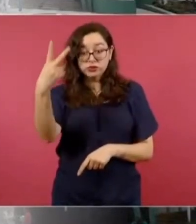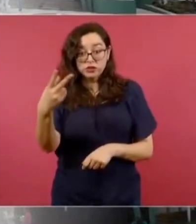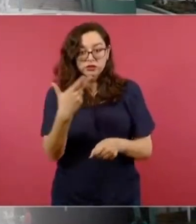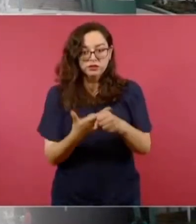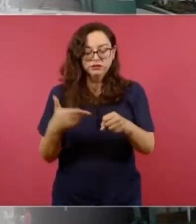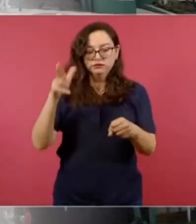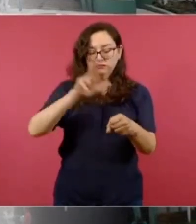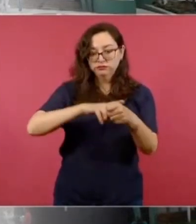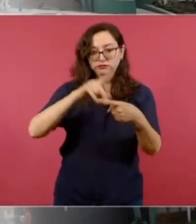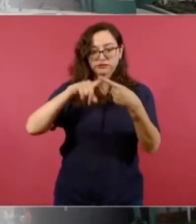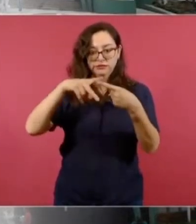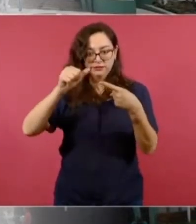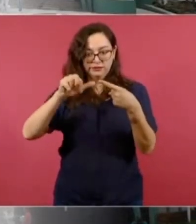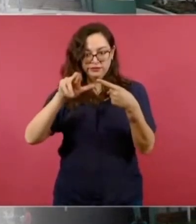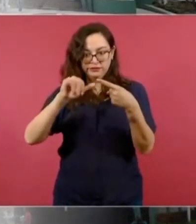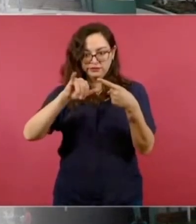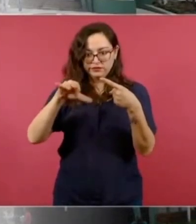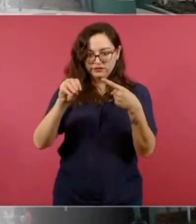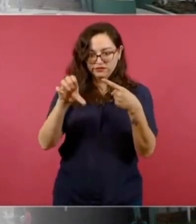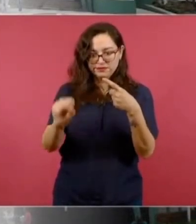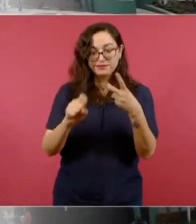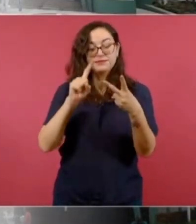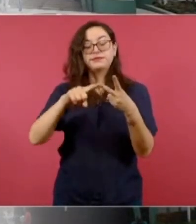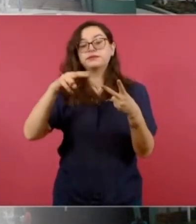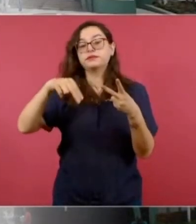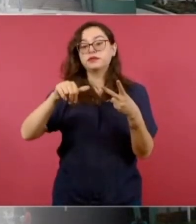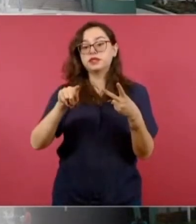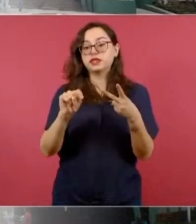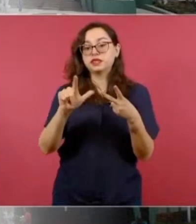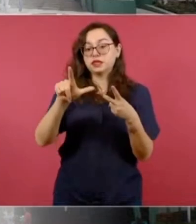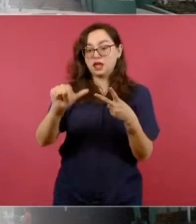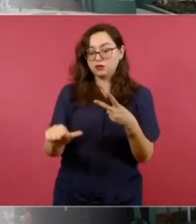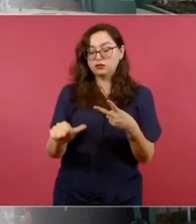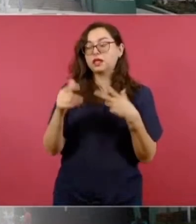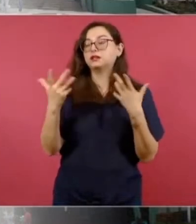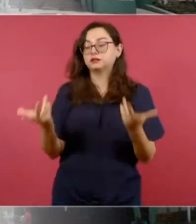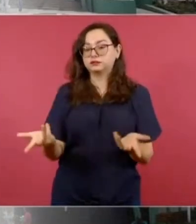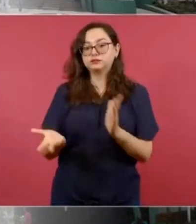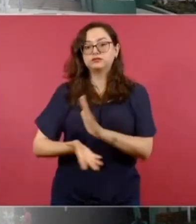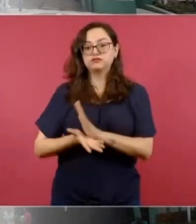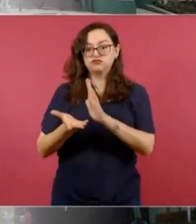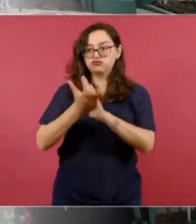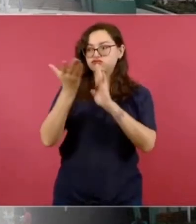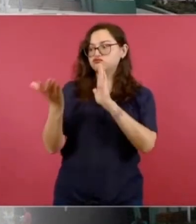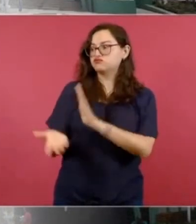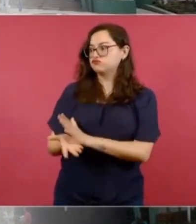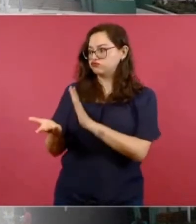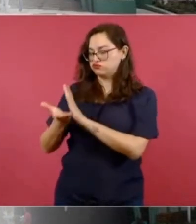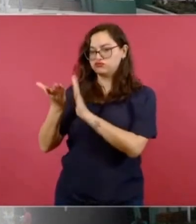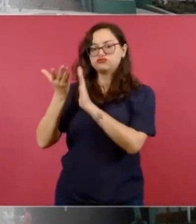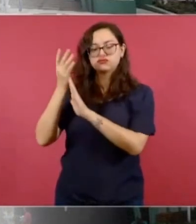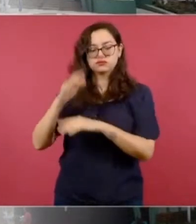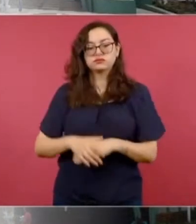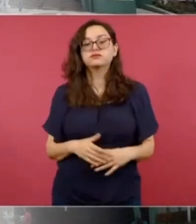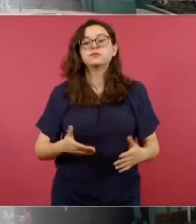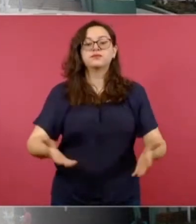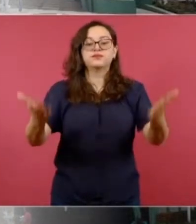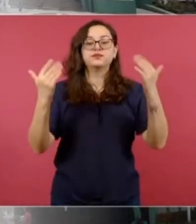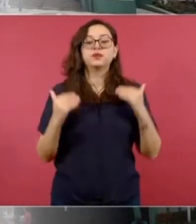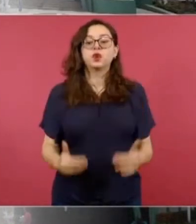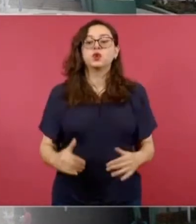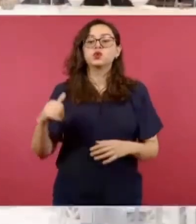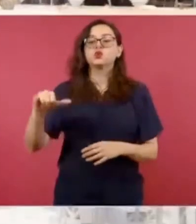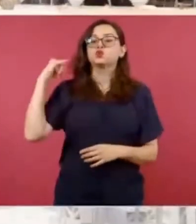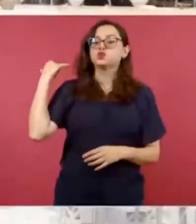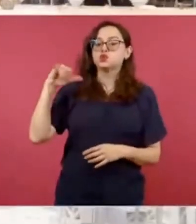Naranjos, otro en Nautla, y como les decía, ya se puso en marcha el Hospital General de Perote. En Yucatán también hay otra